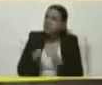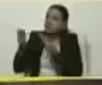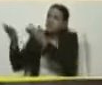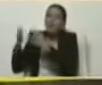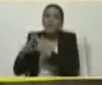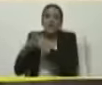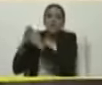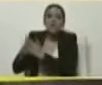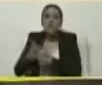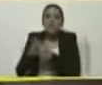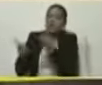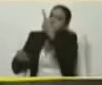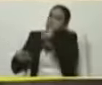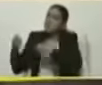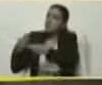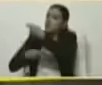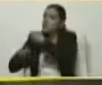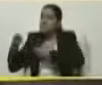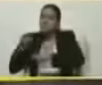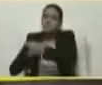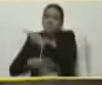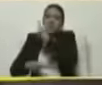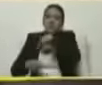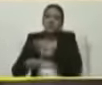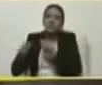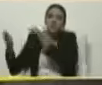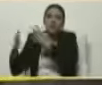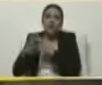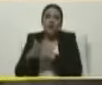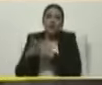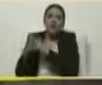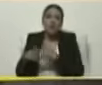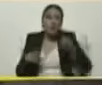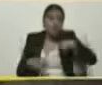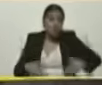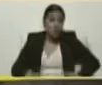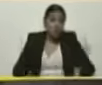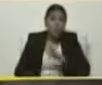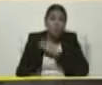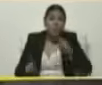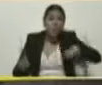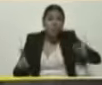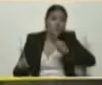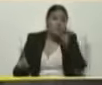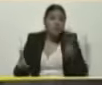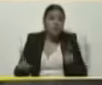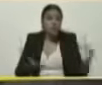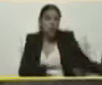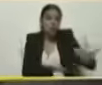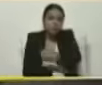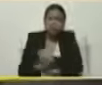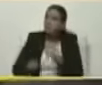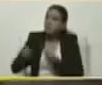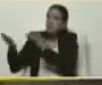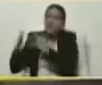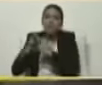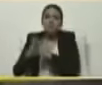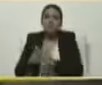oro y las propiedades de Venezuela en el exterior, entregarle nuestra riqueza a los poderosos del norte.